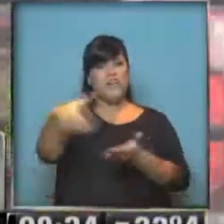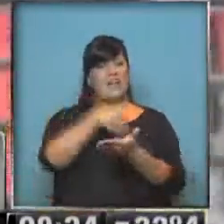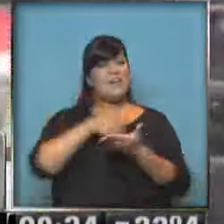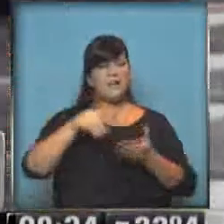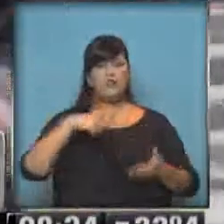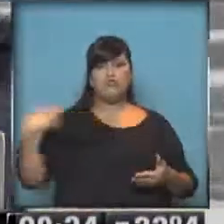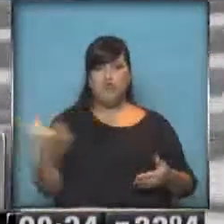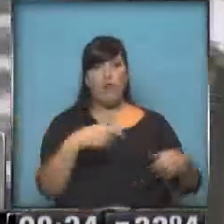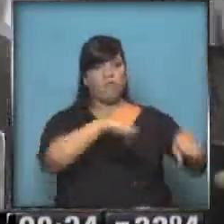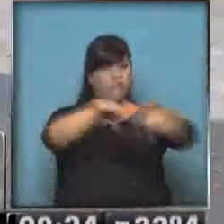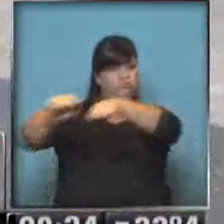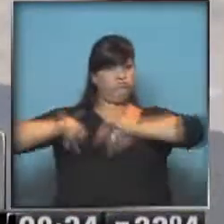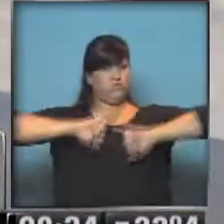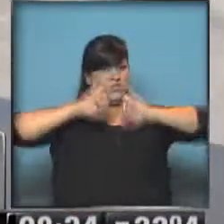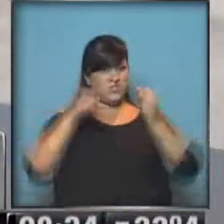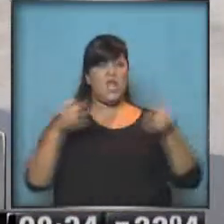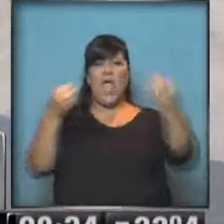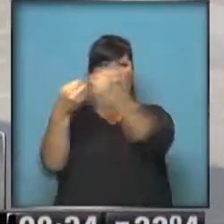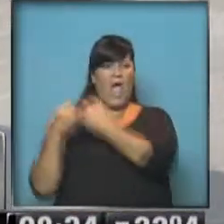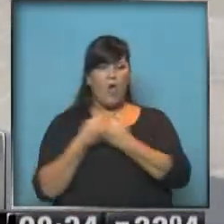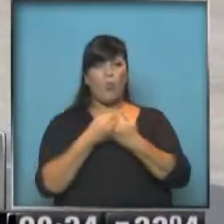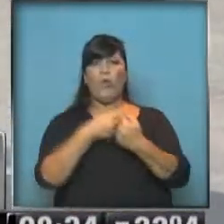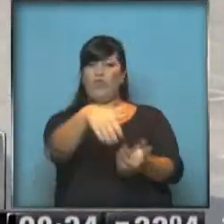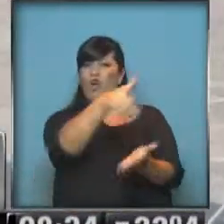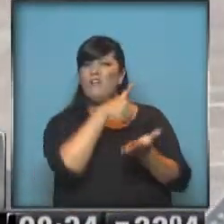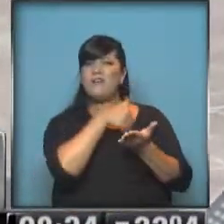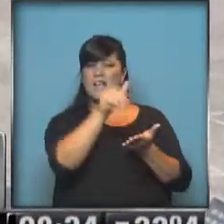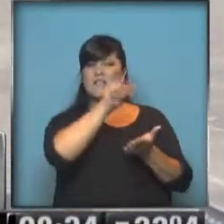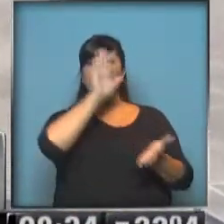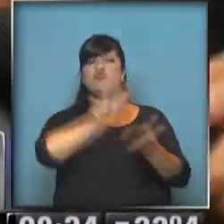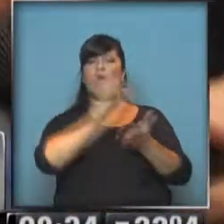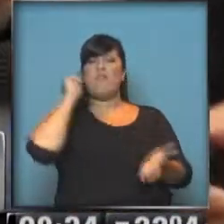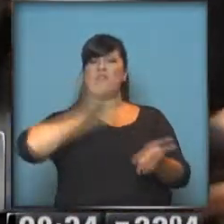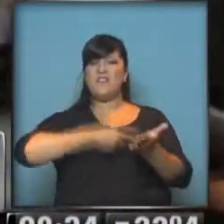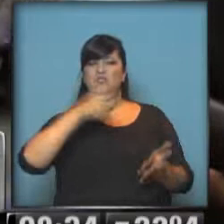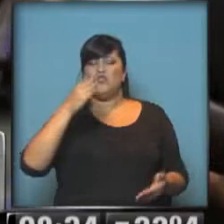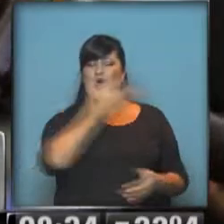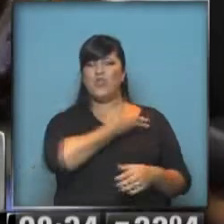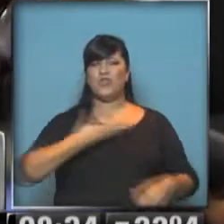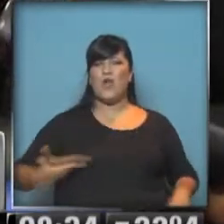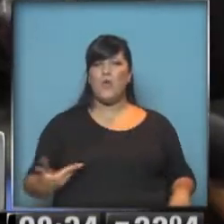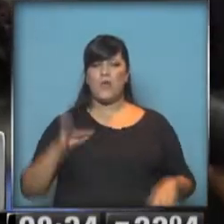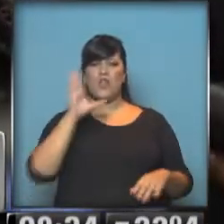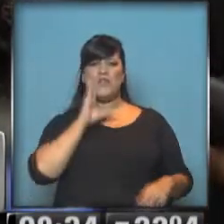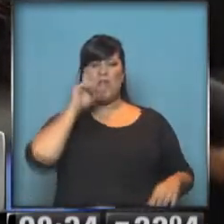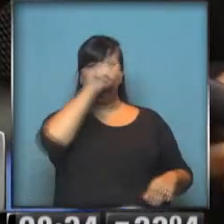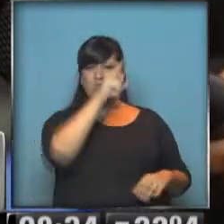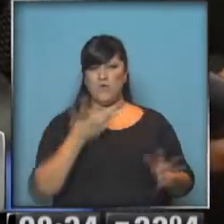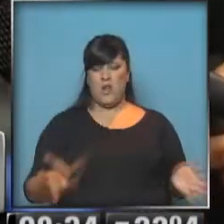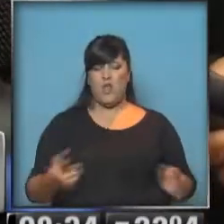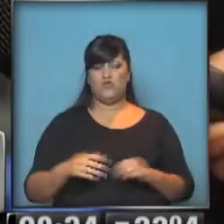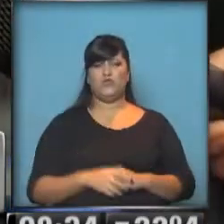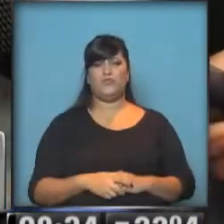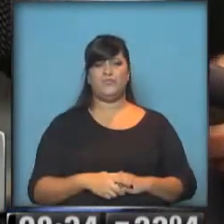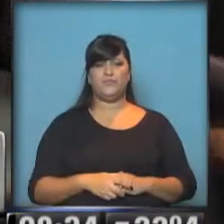unánimemente, de manera categórica, ese decreto ejecutivo u orden ejecutivo, u orden ejecutiva del gobierno de los Estados